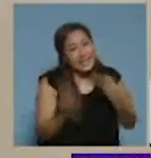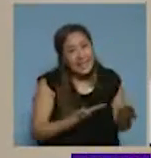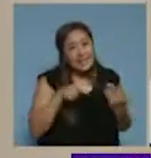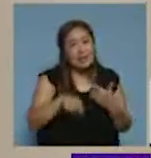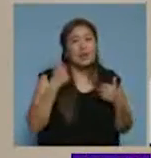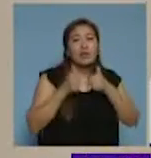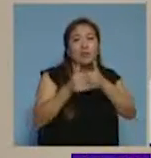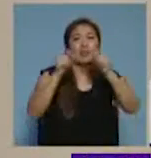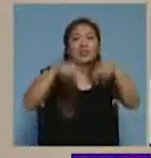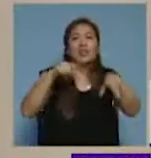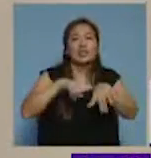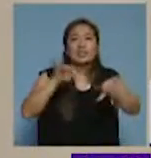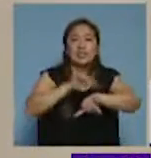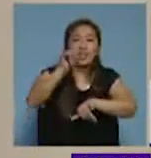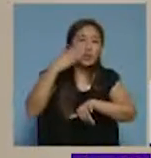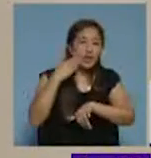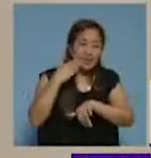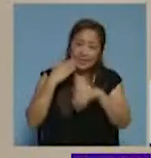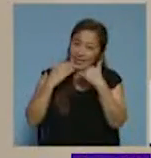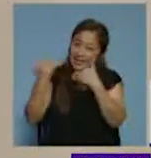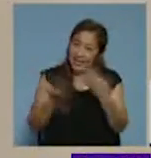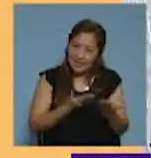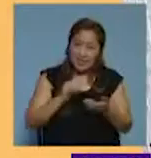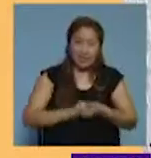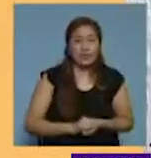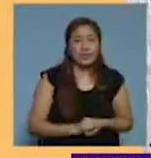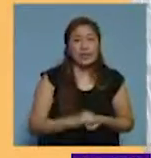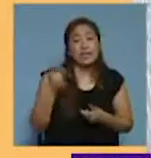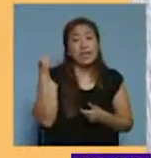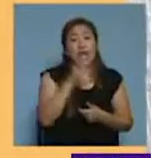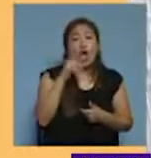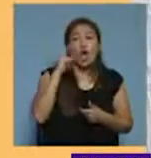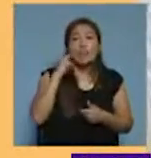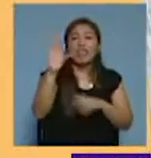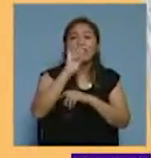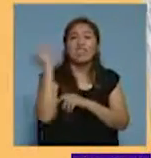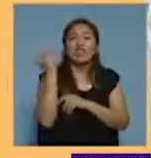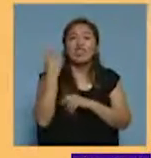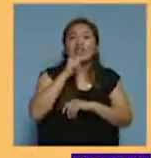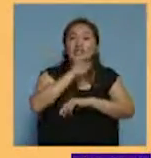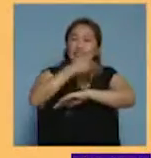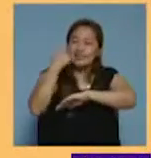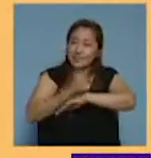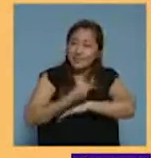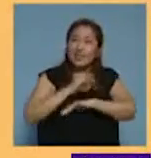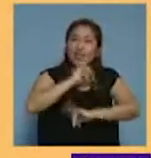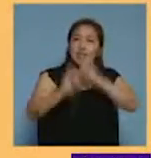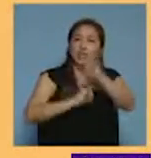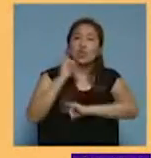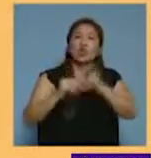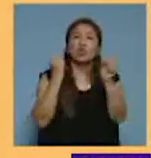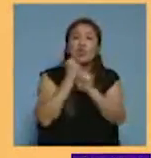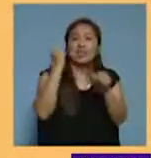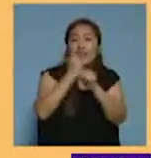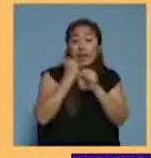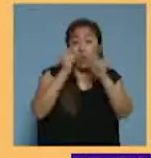habernos acompañar en esta primera edición de noticias a vapor ahí está la palabra del director de recursos hídricos que no detalló los trabajos que están